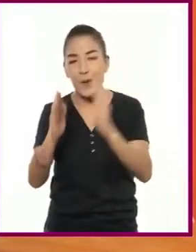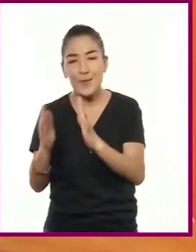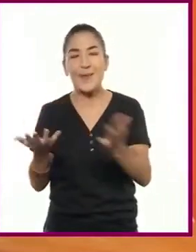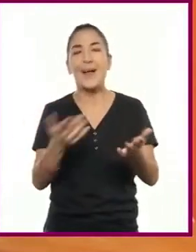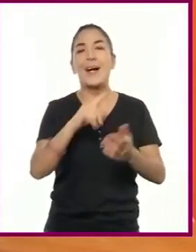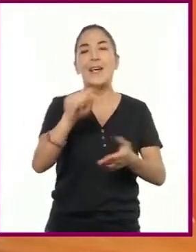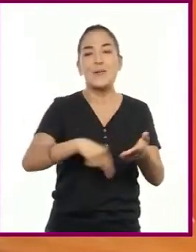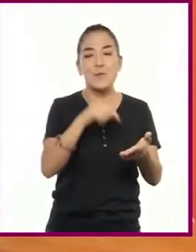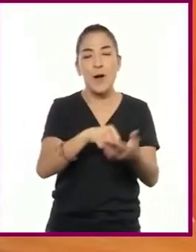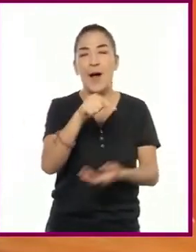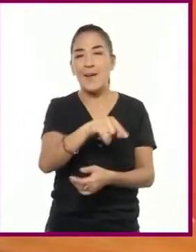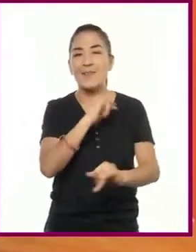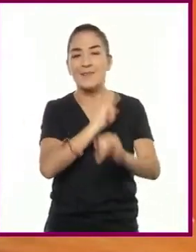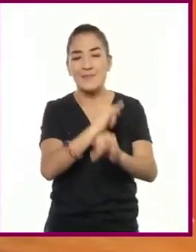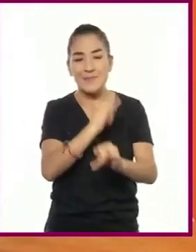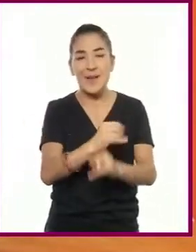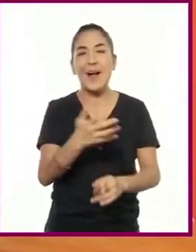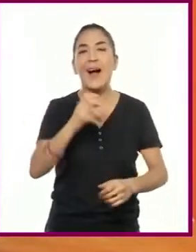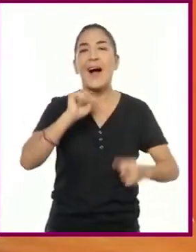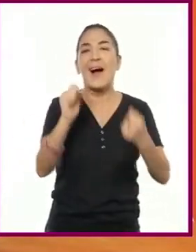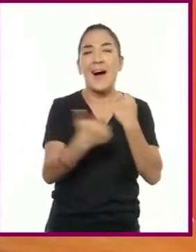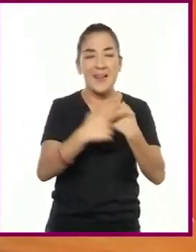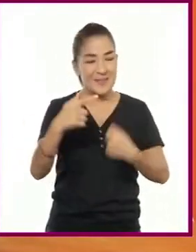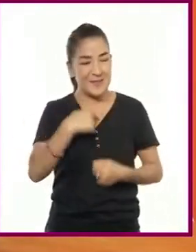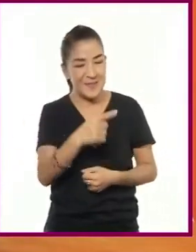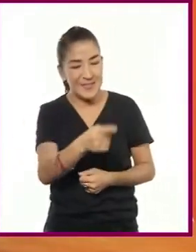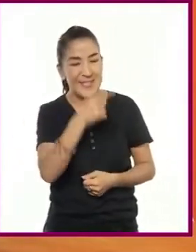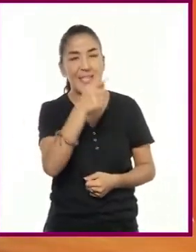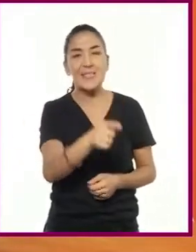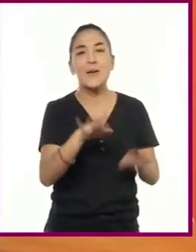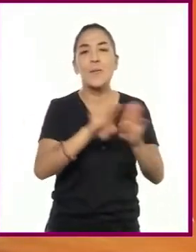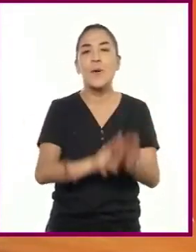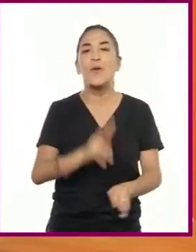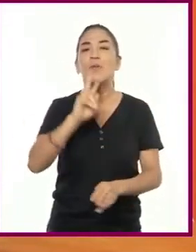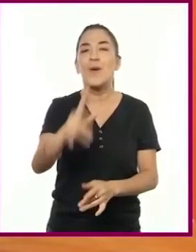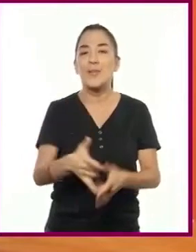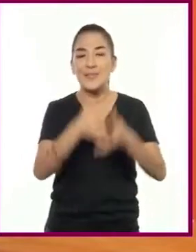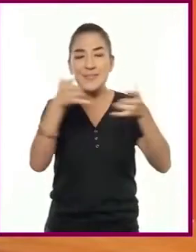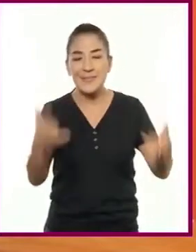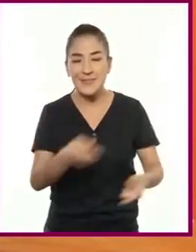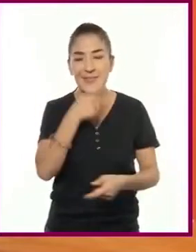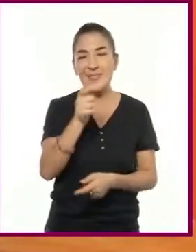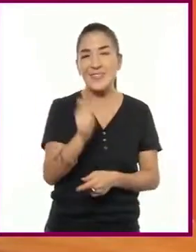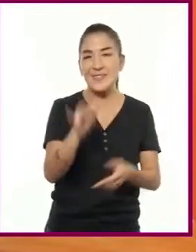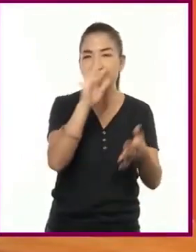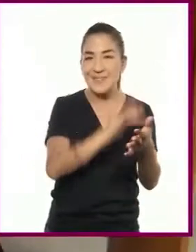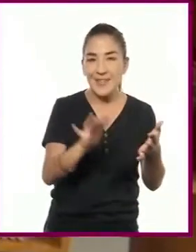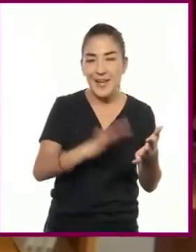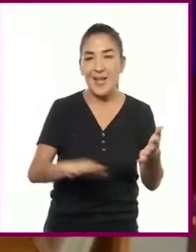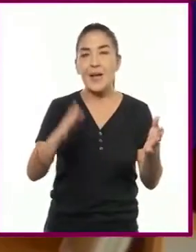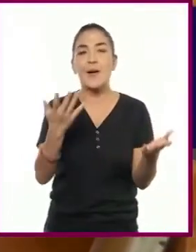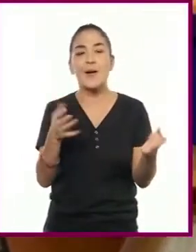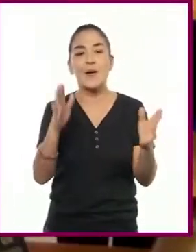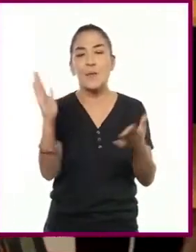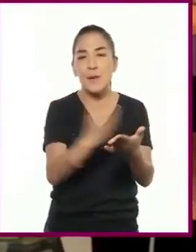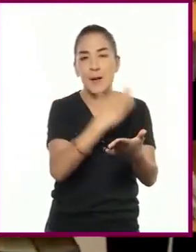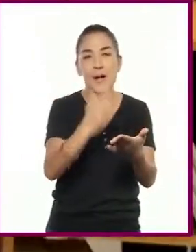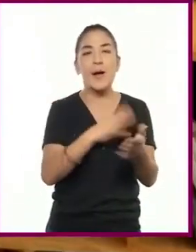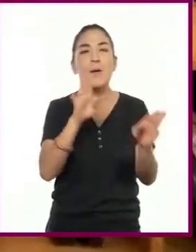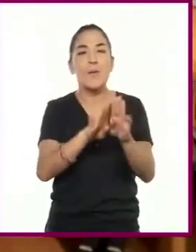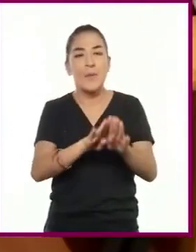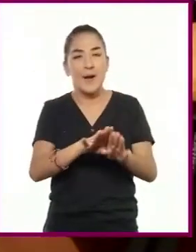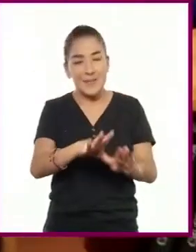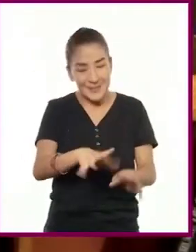algún sitio en línea, algo que dice que es narrativa, leo aunque sean unas páginas a ver si me